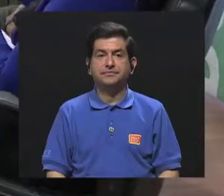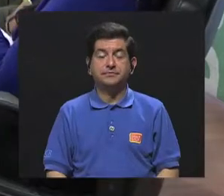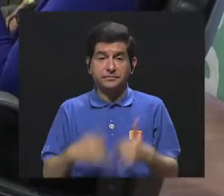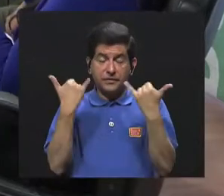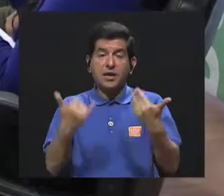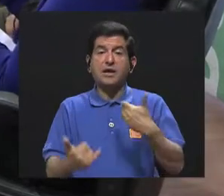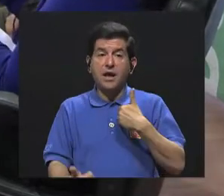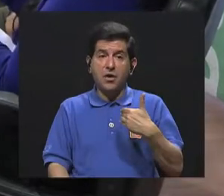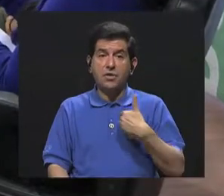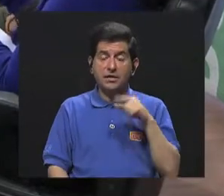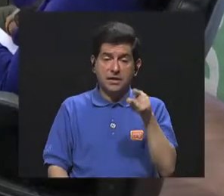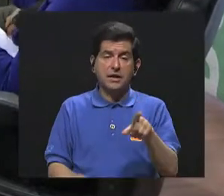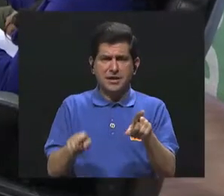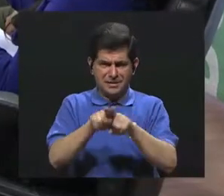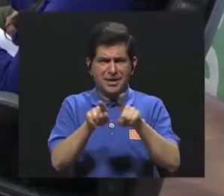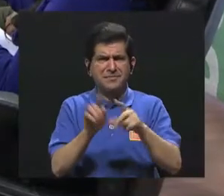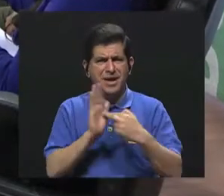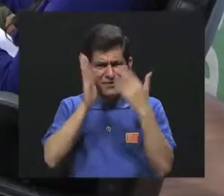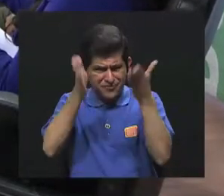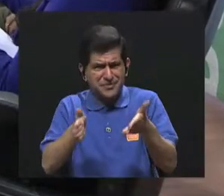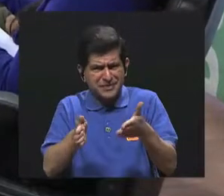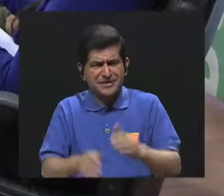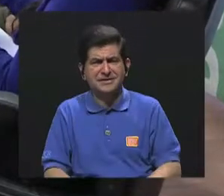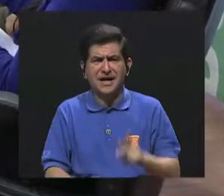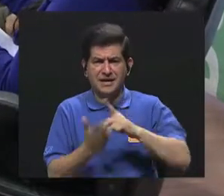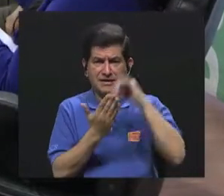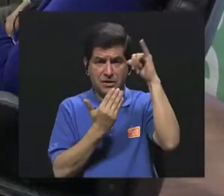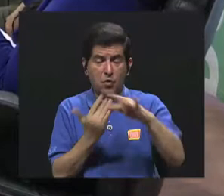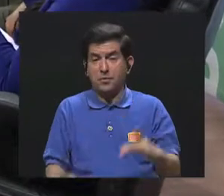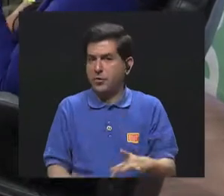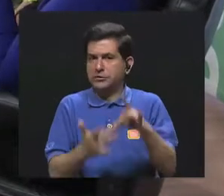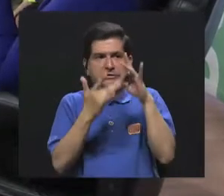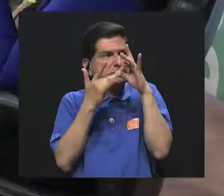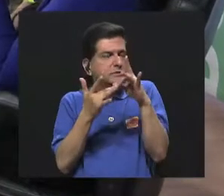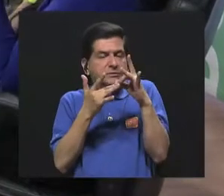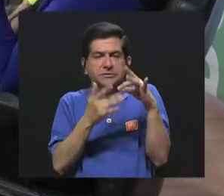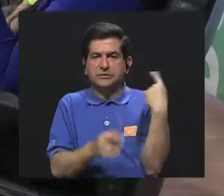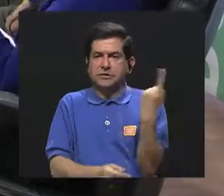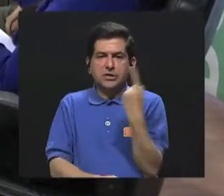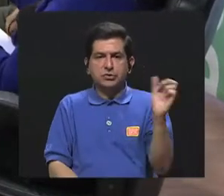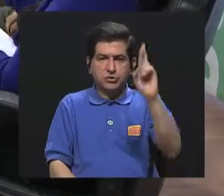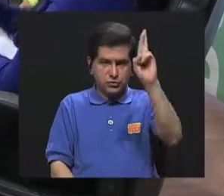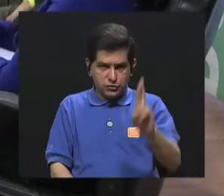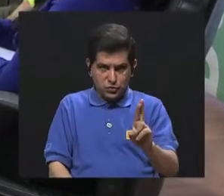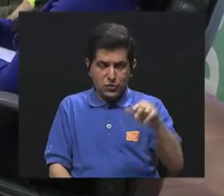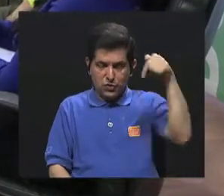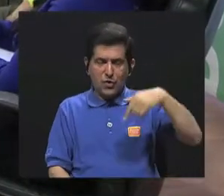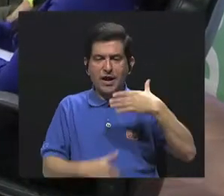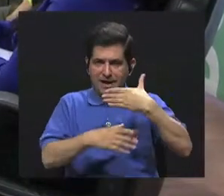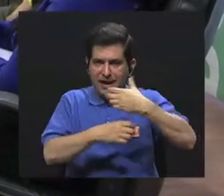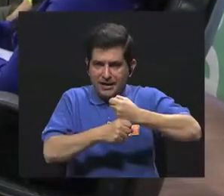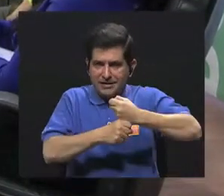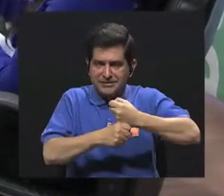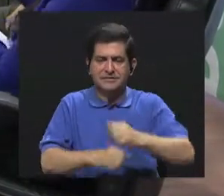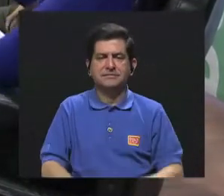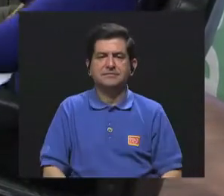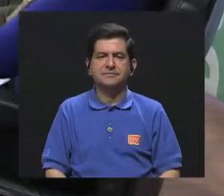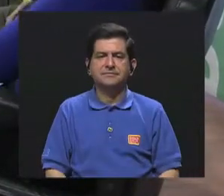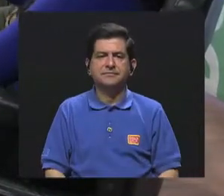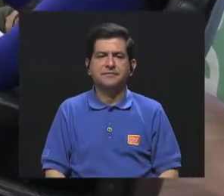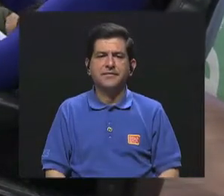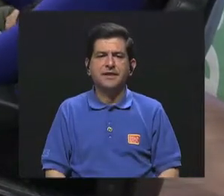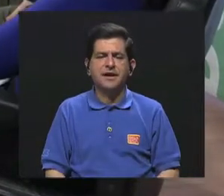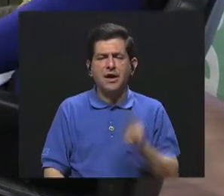tienen ellos como son nuestros representantes, porque efectivamente es un proyecto único en Costa Rica, digamos, en la creación. Claro. Entonces, ¿cómo